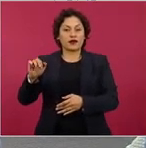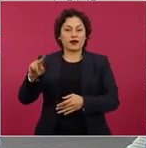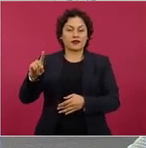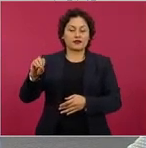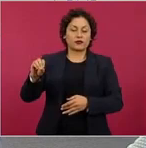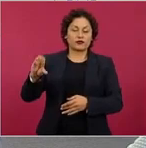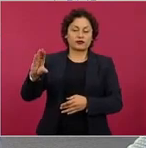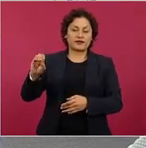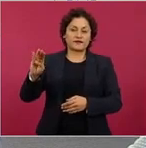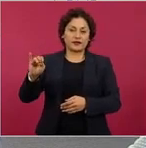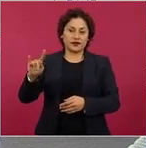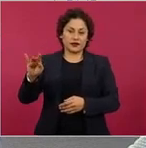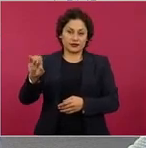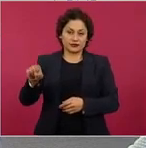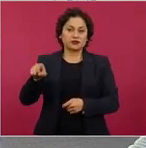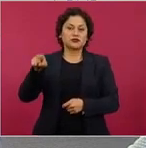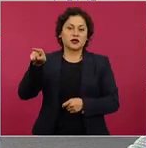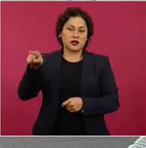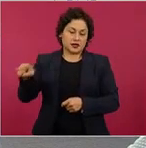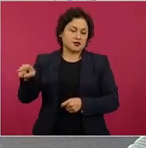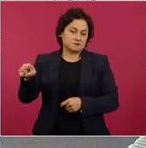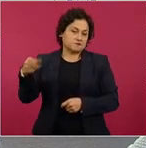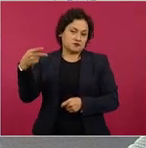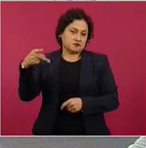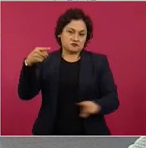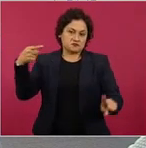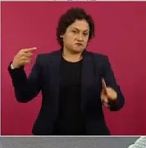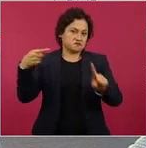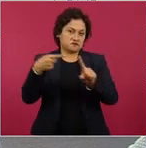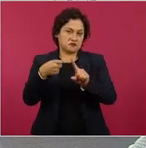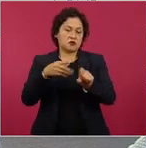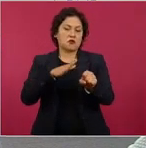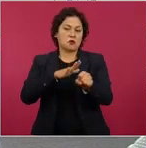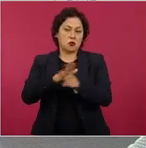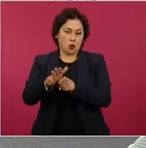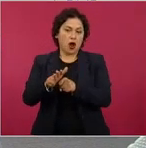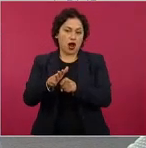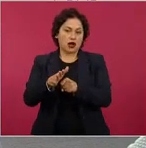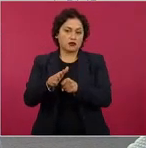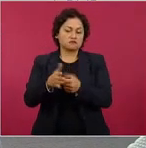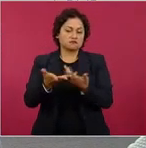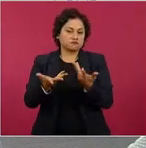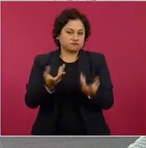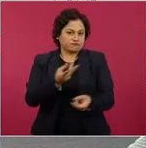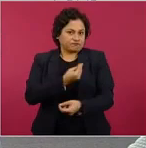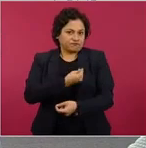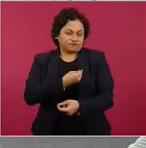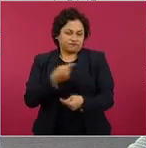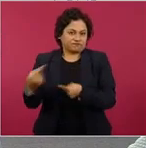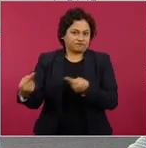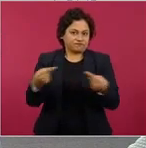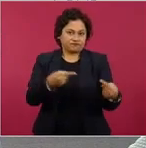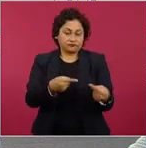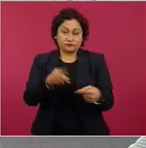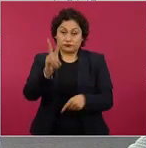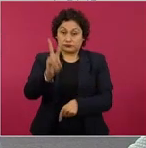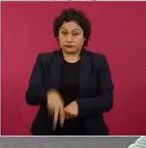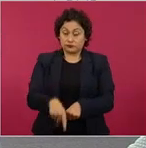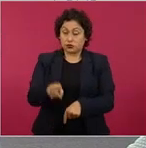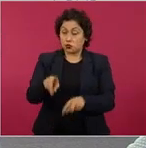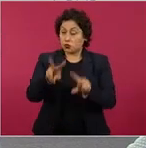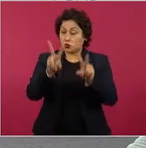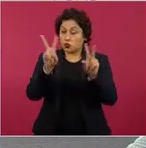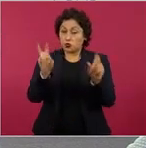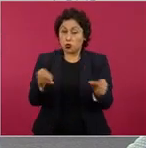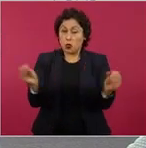su bitácora desde la resistencia. Caray, pues estamos viendo una confrontación política muy